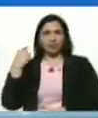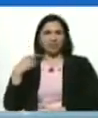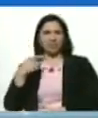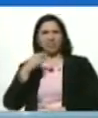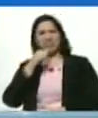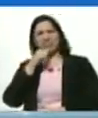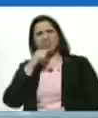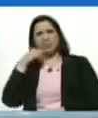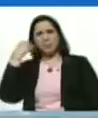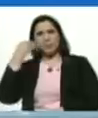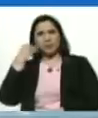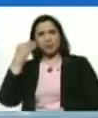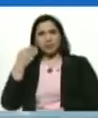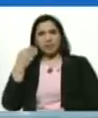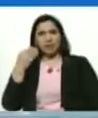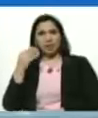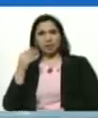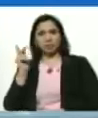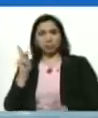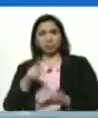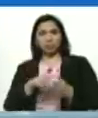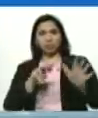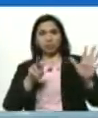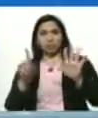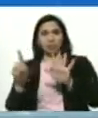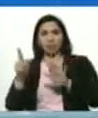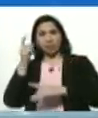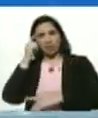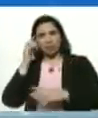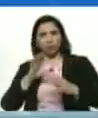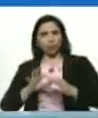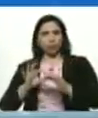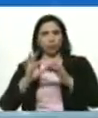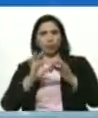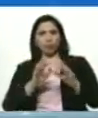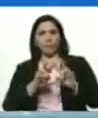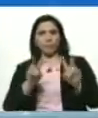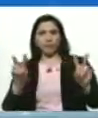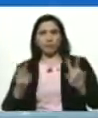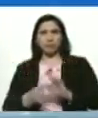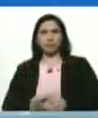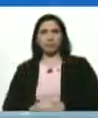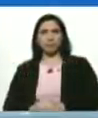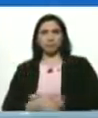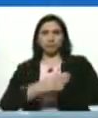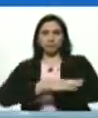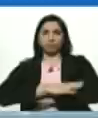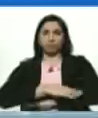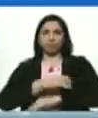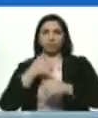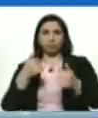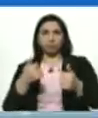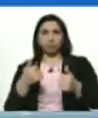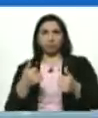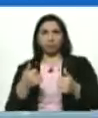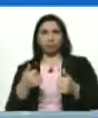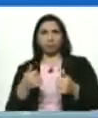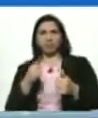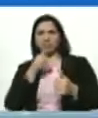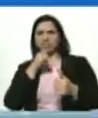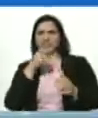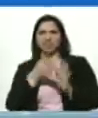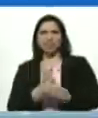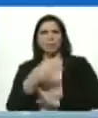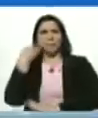que íbamos a llegar 76 días unidos en paz disciplinado quién iba a pensar